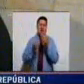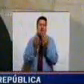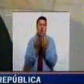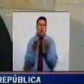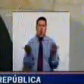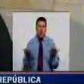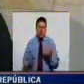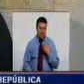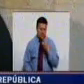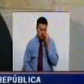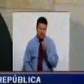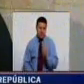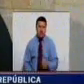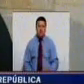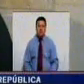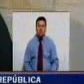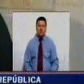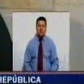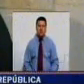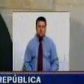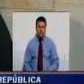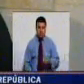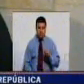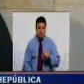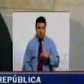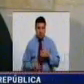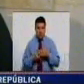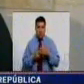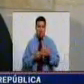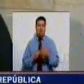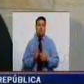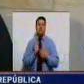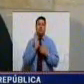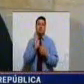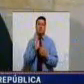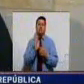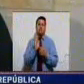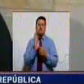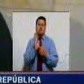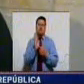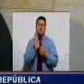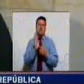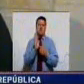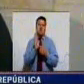explicar cómo estoy convencido de aquí a quien en este caso se presentó